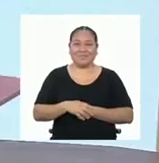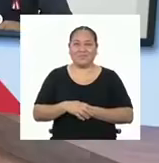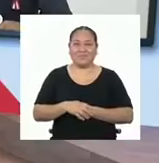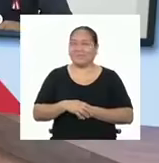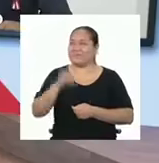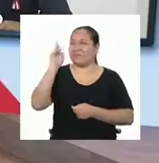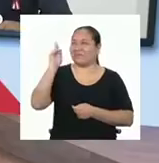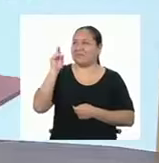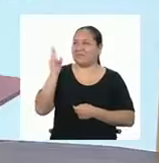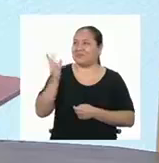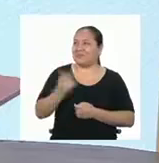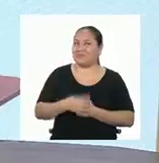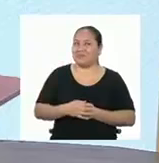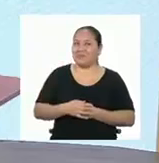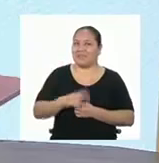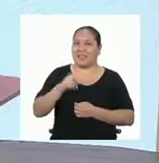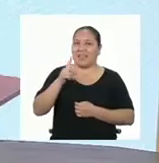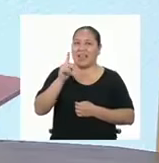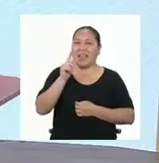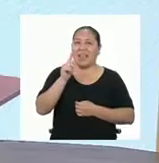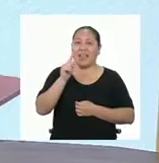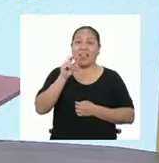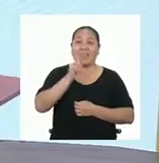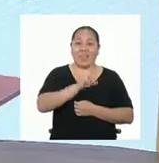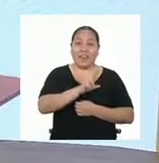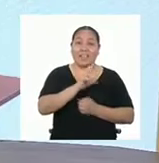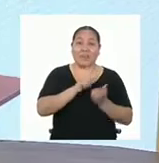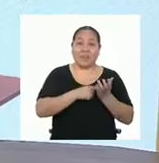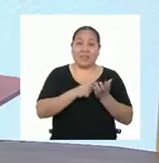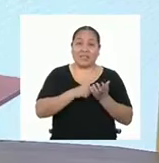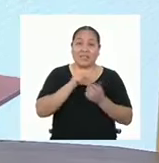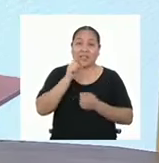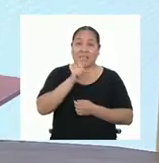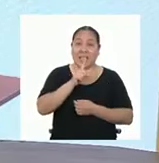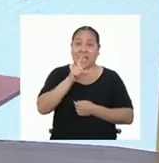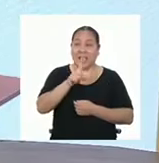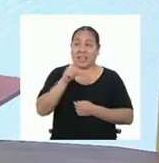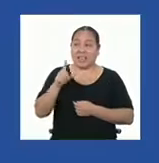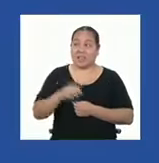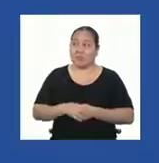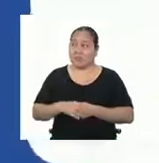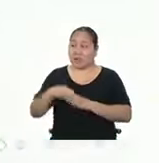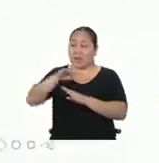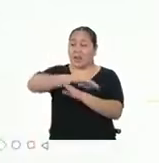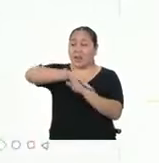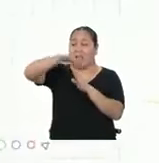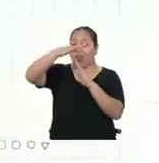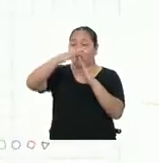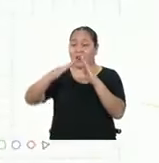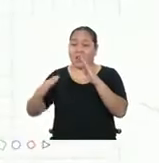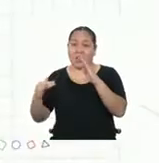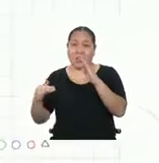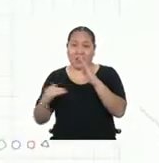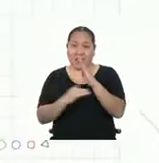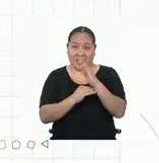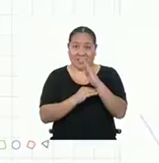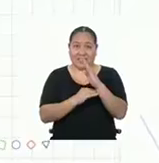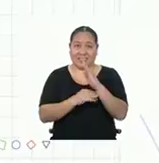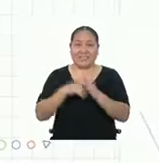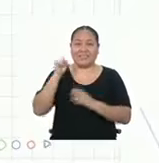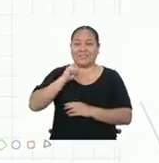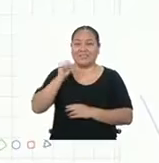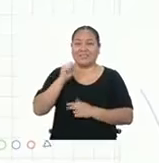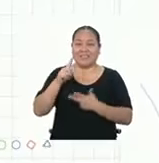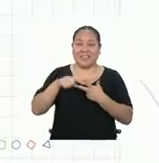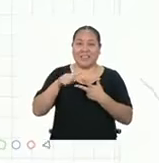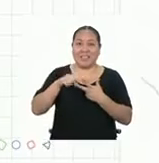Profesor, ¿triple L puede ser por lado, lado, lado? Así es El